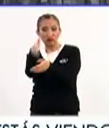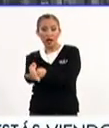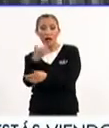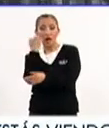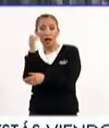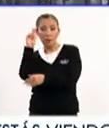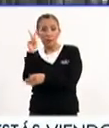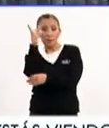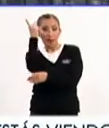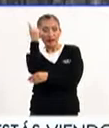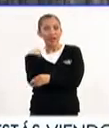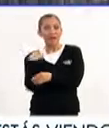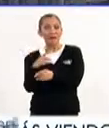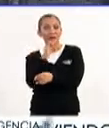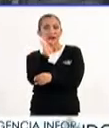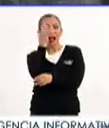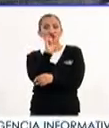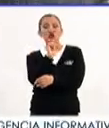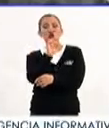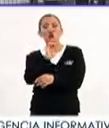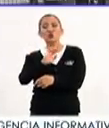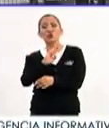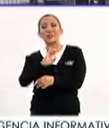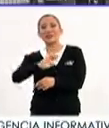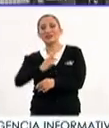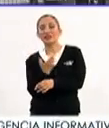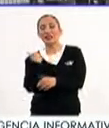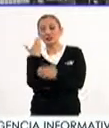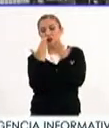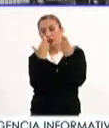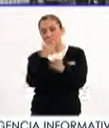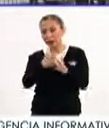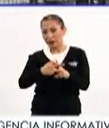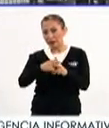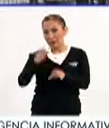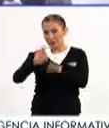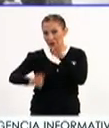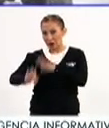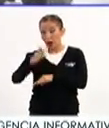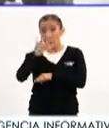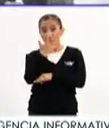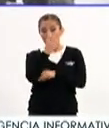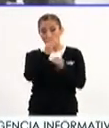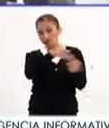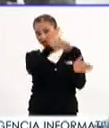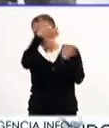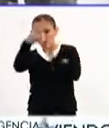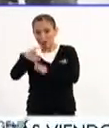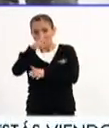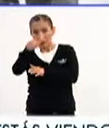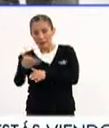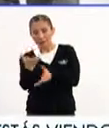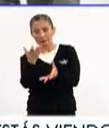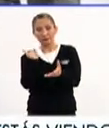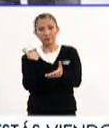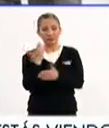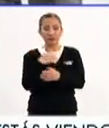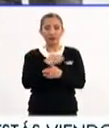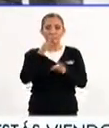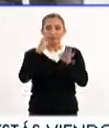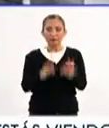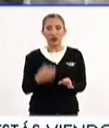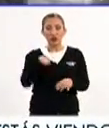Escuela Politécnica Federal de Zúrich para estudiar matemáticas y física. 5 años más tarde, adquirió la